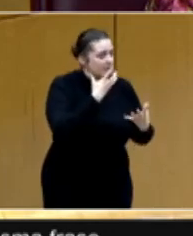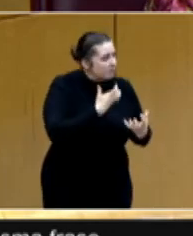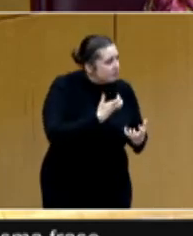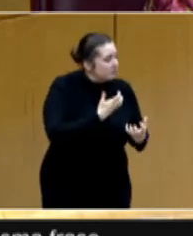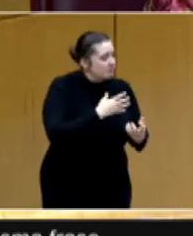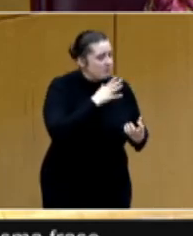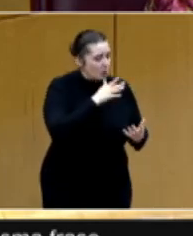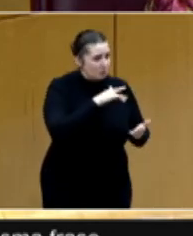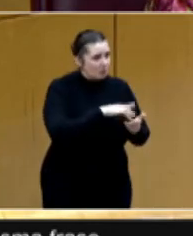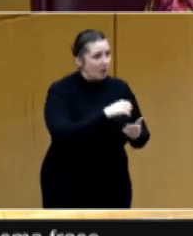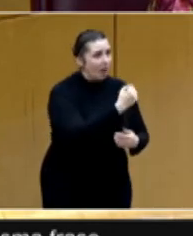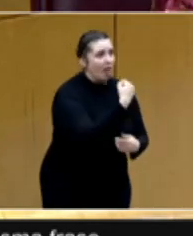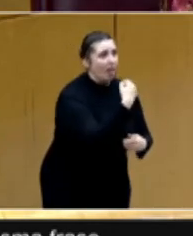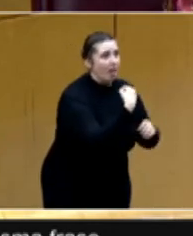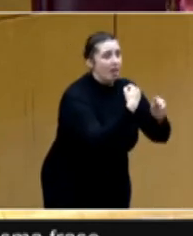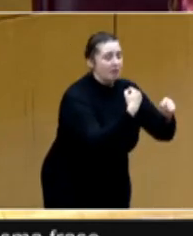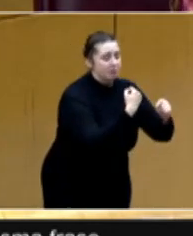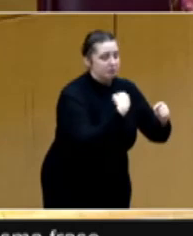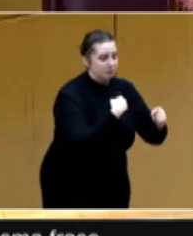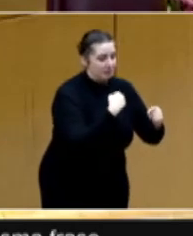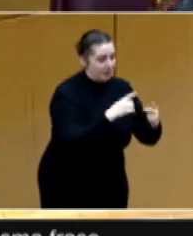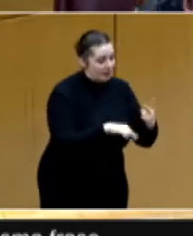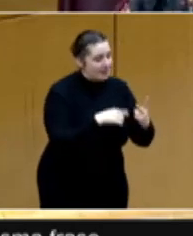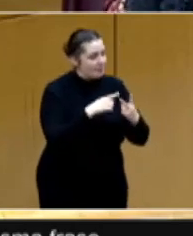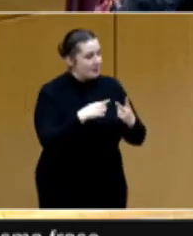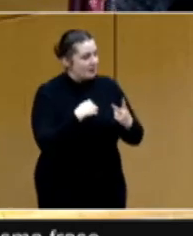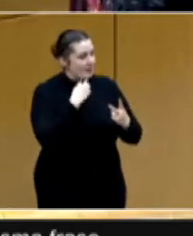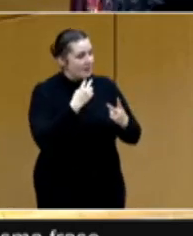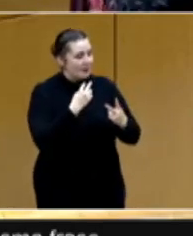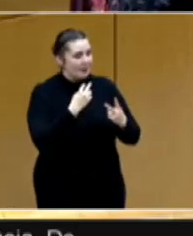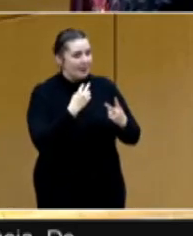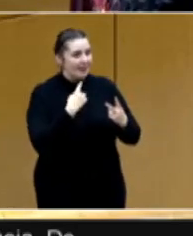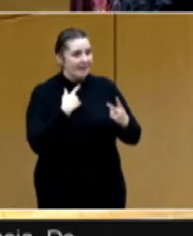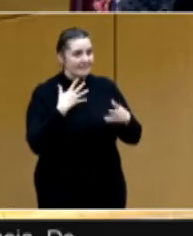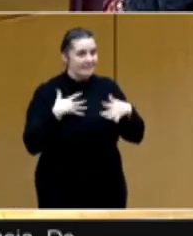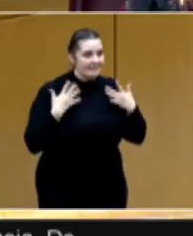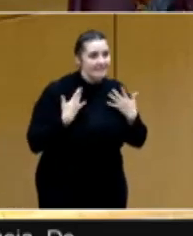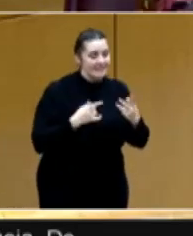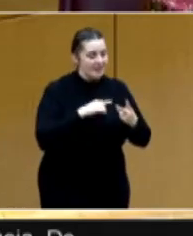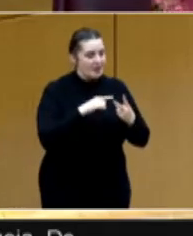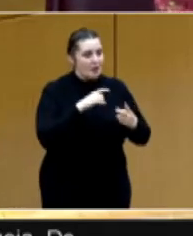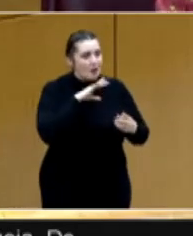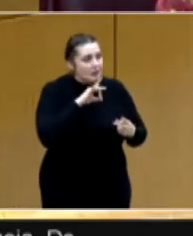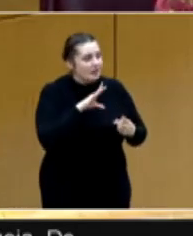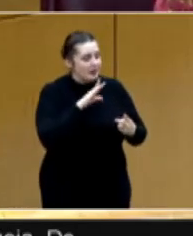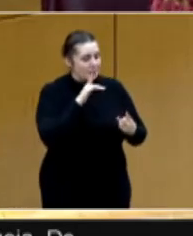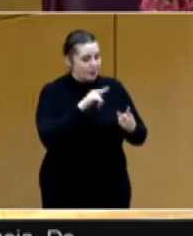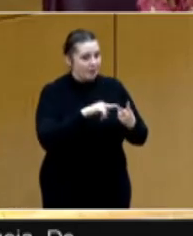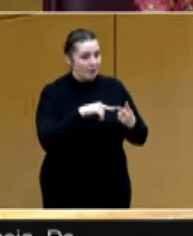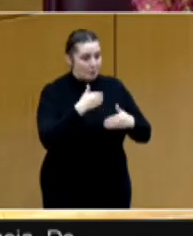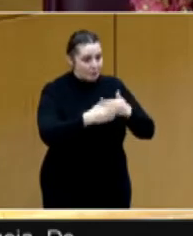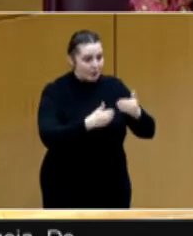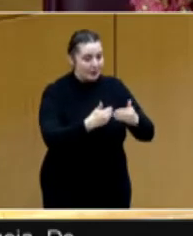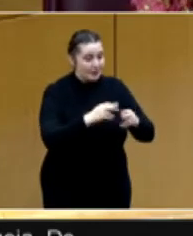por no haber sido oído y e inmediatamente el tono de alegría el tono de satisfacción porque en el proceso